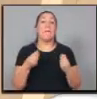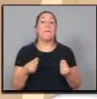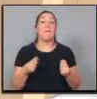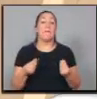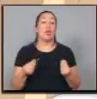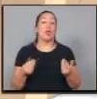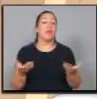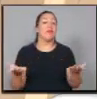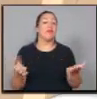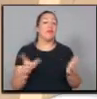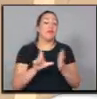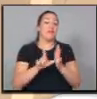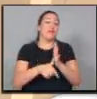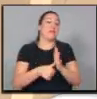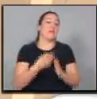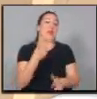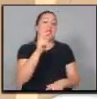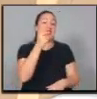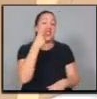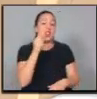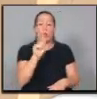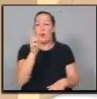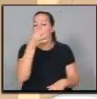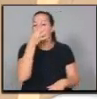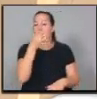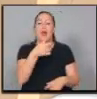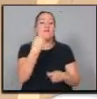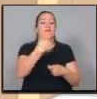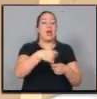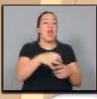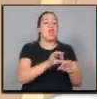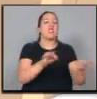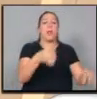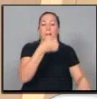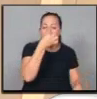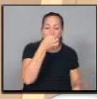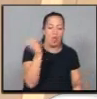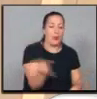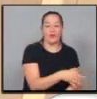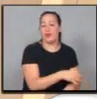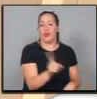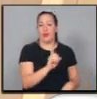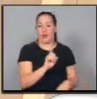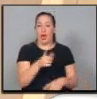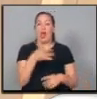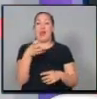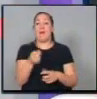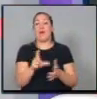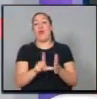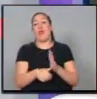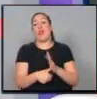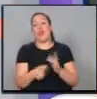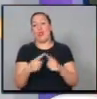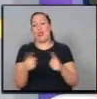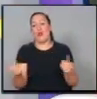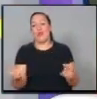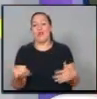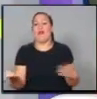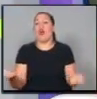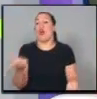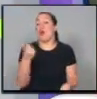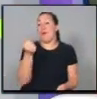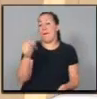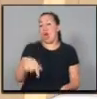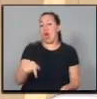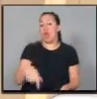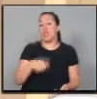dura 20 días. No es como la banana que enseguida se echa a perder. Limón dura mucho más. Claro, es un buen negocio. Entonces comprarlo ahora, si es que se va a